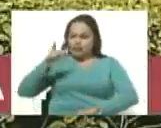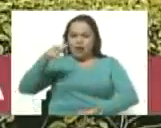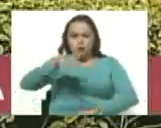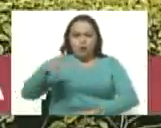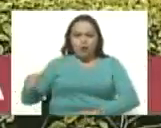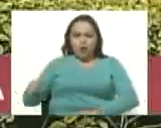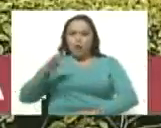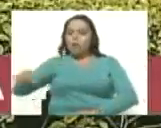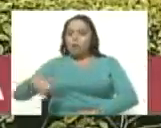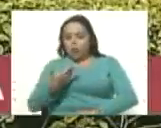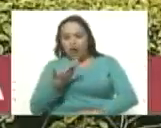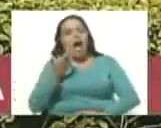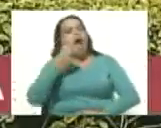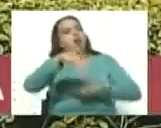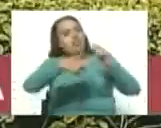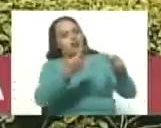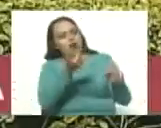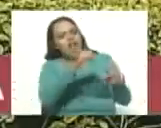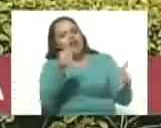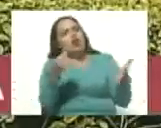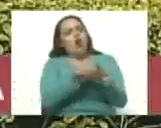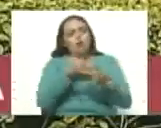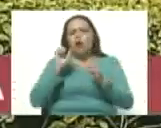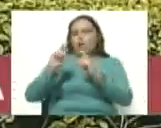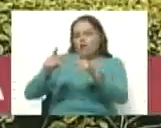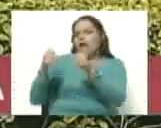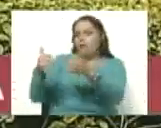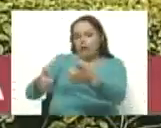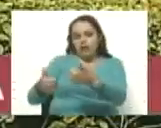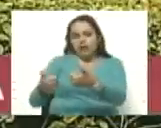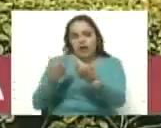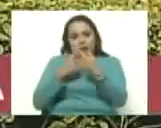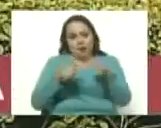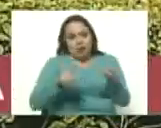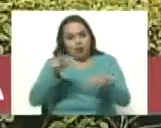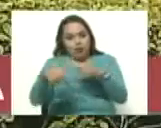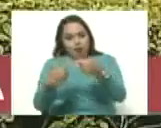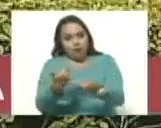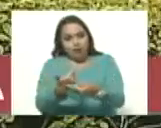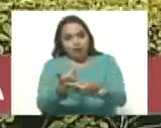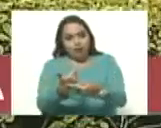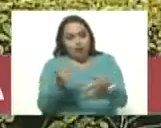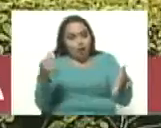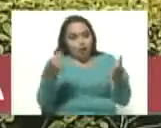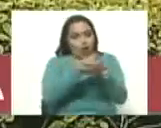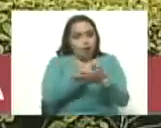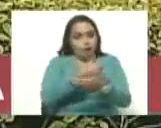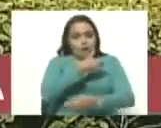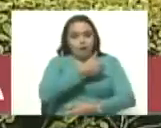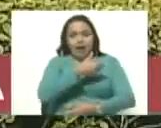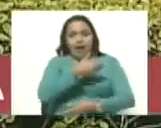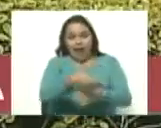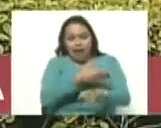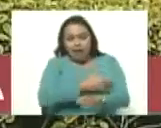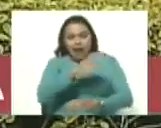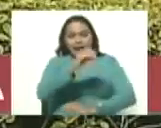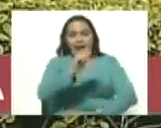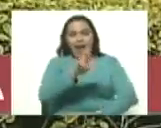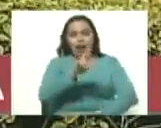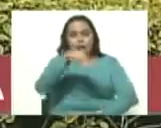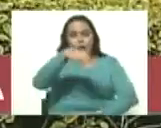justificara un plan golpista por eso cuando se concretó el plan golpista de carmona muchos incluso opositores